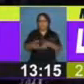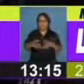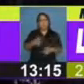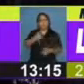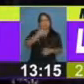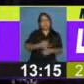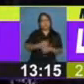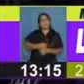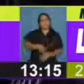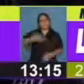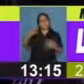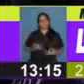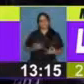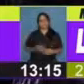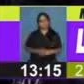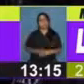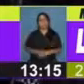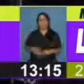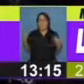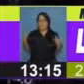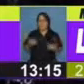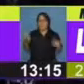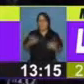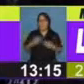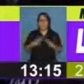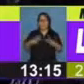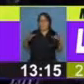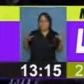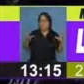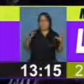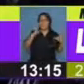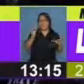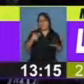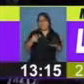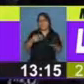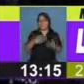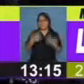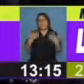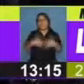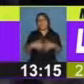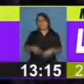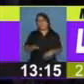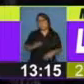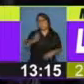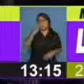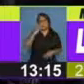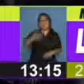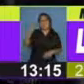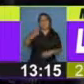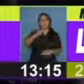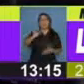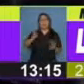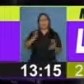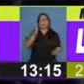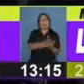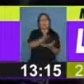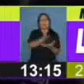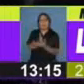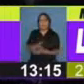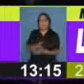seria, profesional. Estamos ante estructuras muy grandes, en un sistema arcaico que castiga al tipo que quiere venir de afuera de la política a